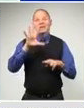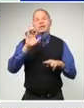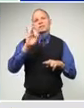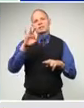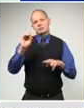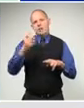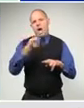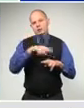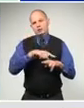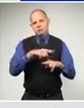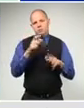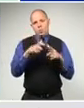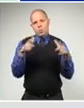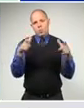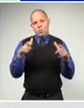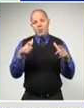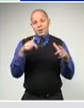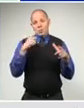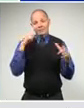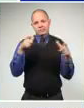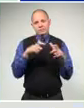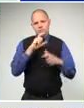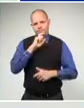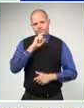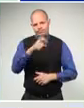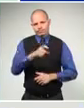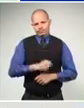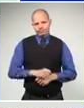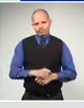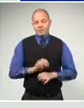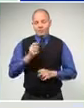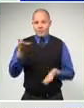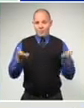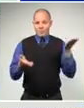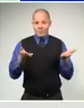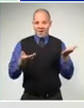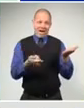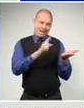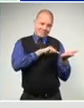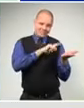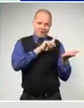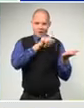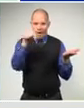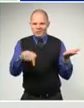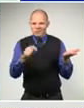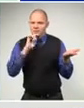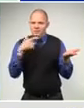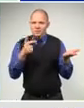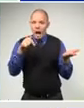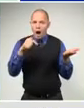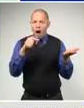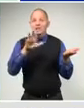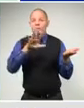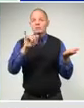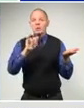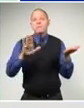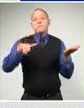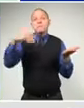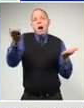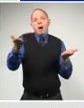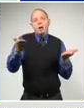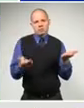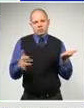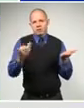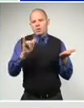ayer, incluso 56 más que el día anterior, disperso, como también se conoce, en